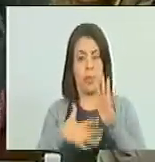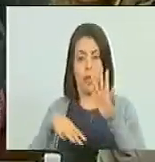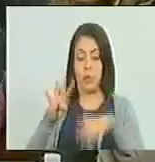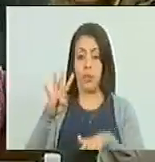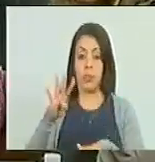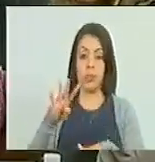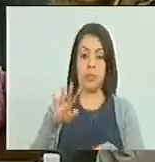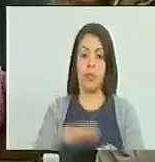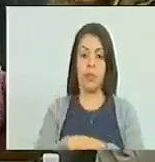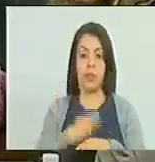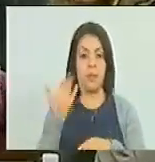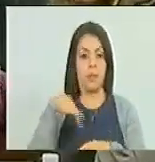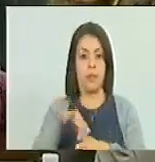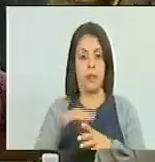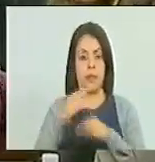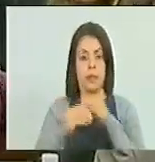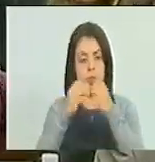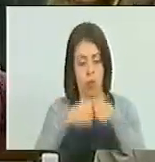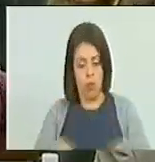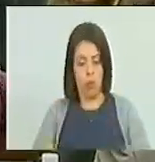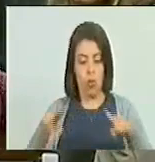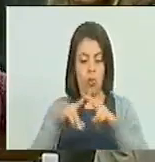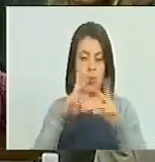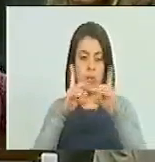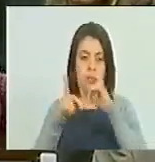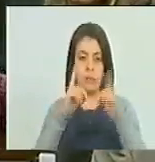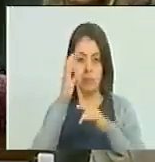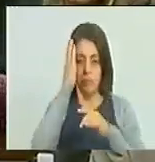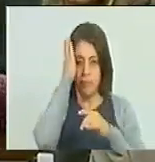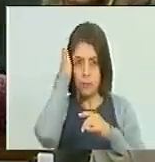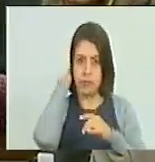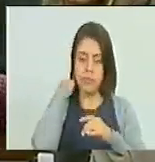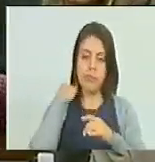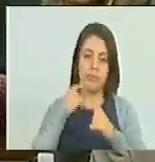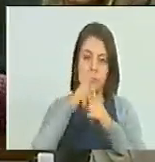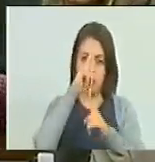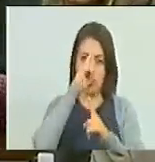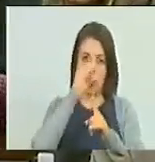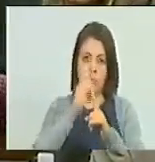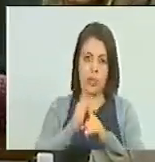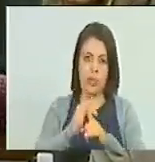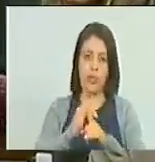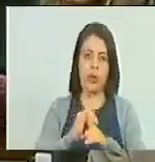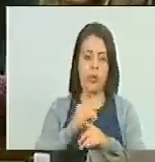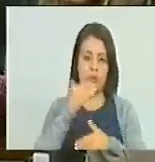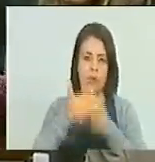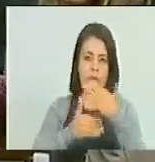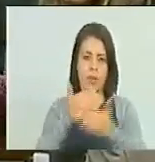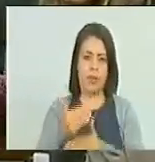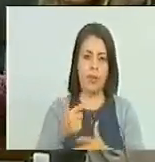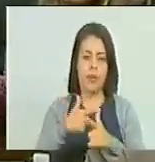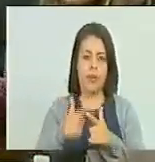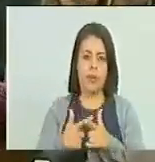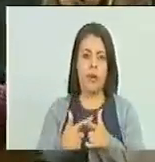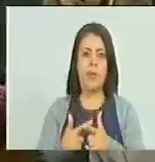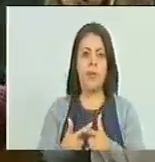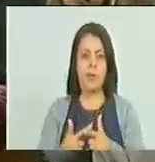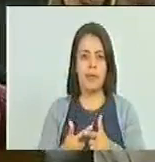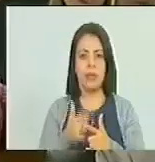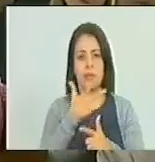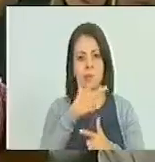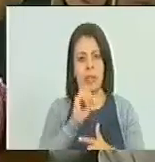2014, mientras en la ONU se discutían distintas agendas, los objetivos del milenio, que luego mutaron a la